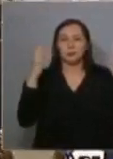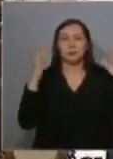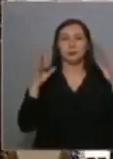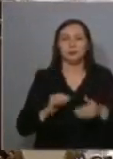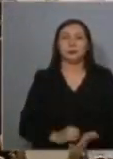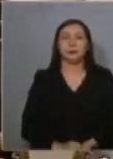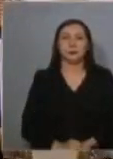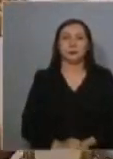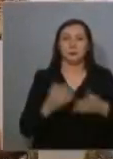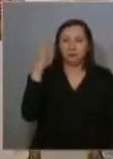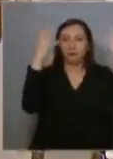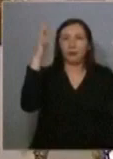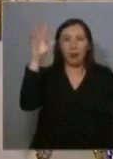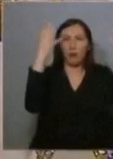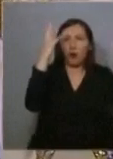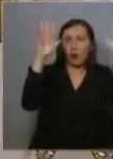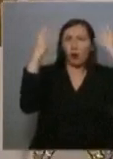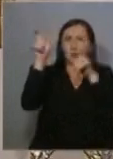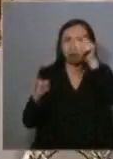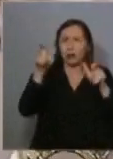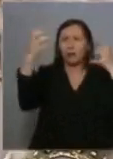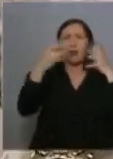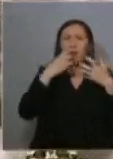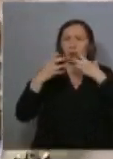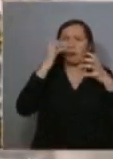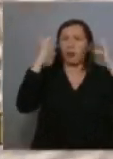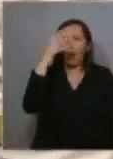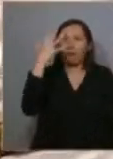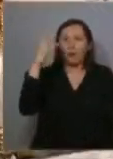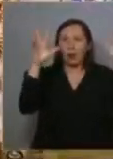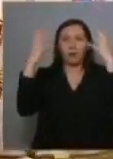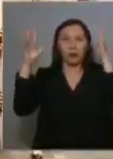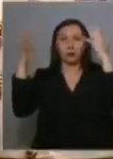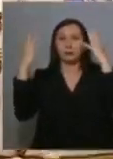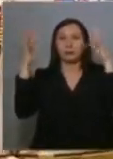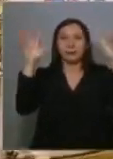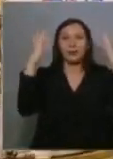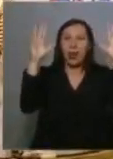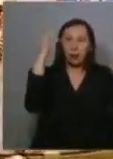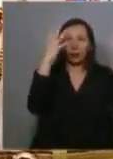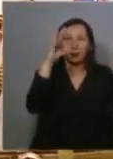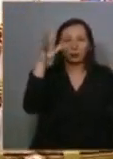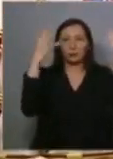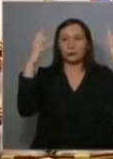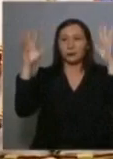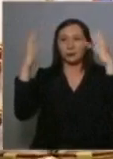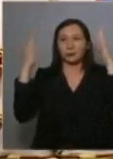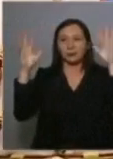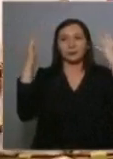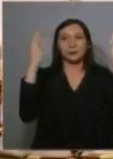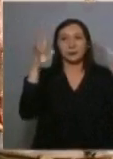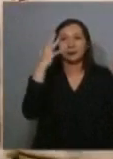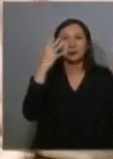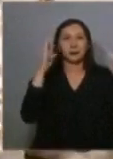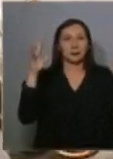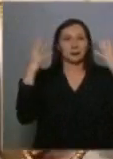El izquierdista Gabriel Boric ya es presidente de Chile. Asumió el viernes el cargo para el periodo